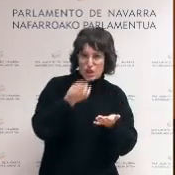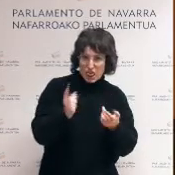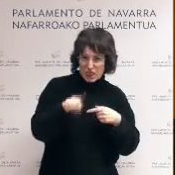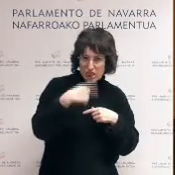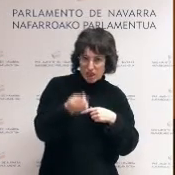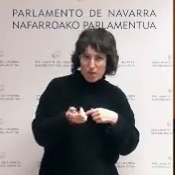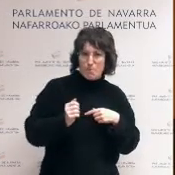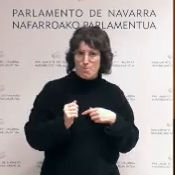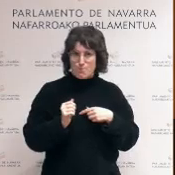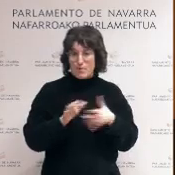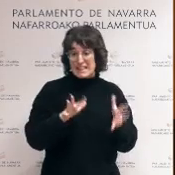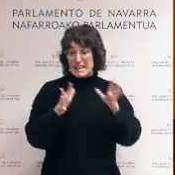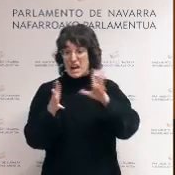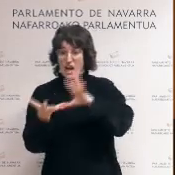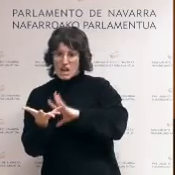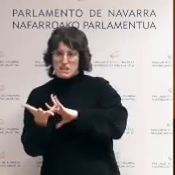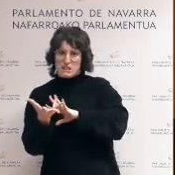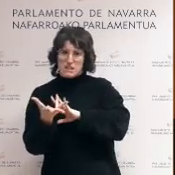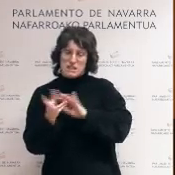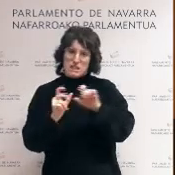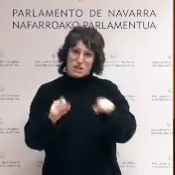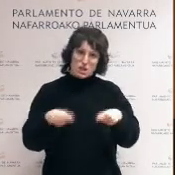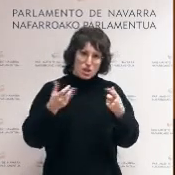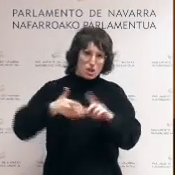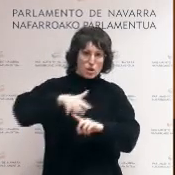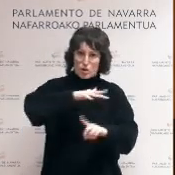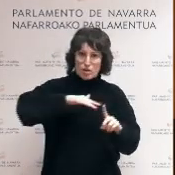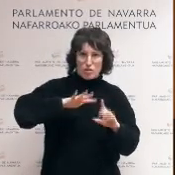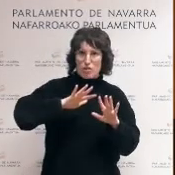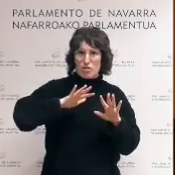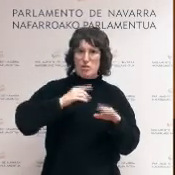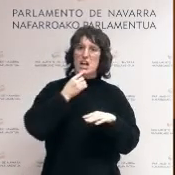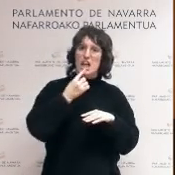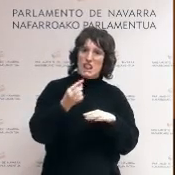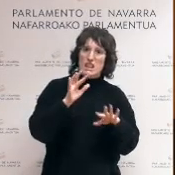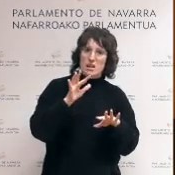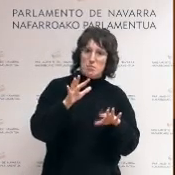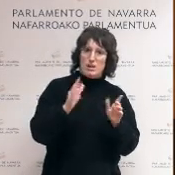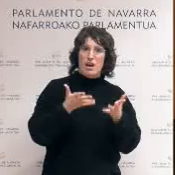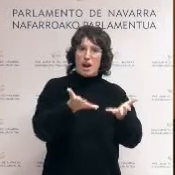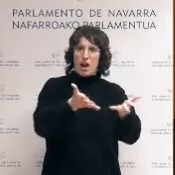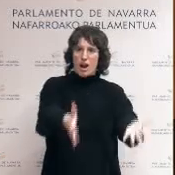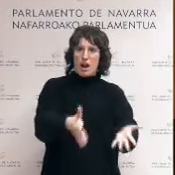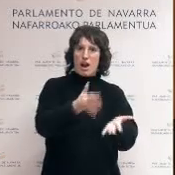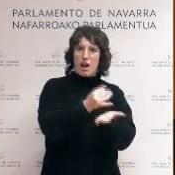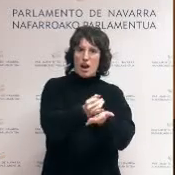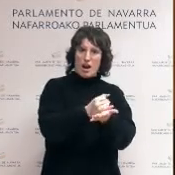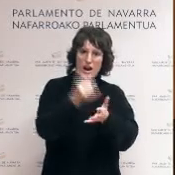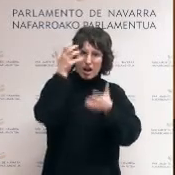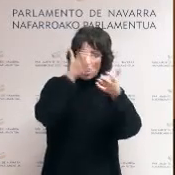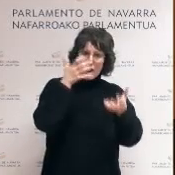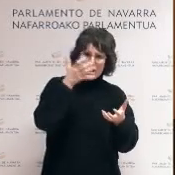transición ecológica, pero no dar ni un solo paso para que nuestros agricultores y ganaderos se puedan beneficiar de ellas, como hacen otros